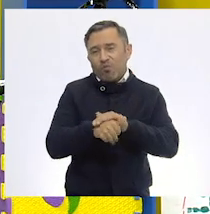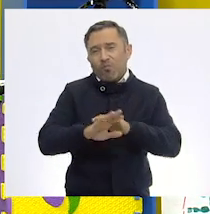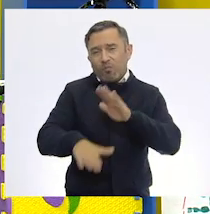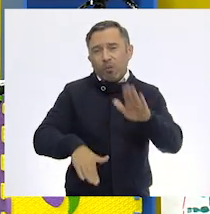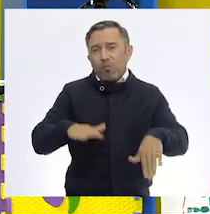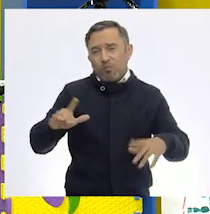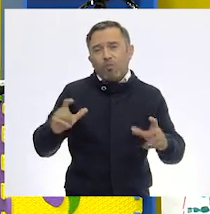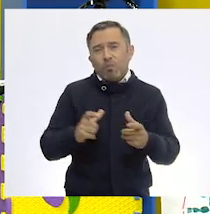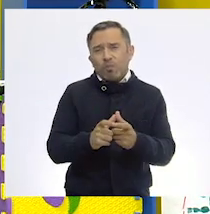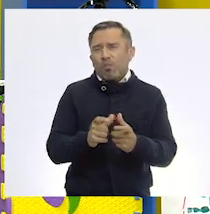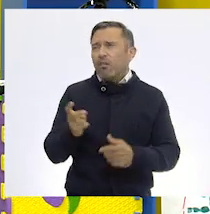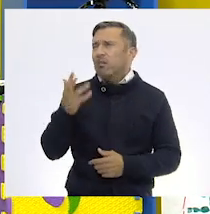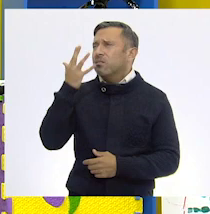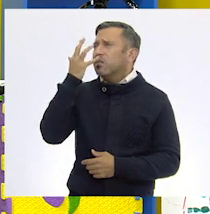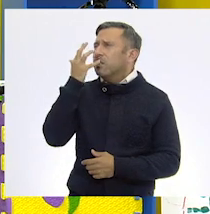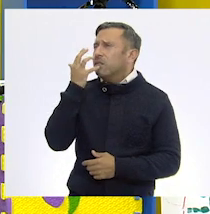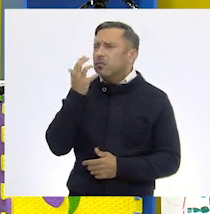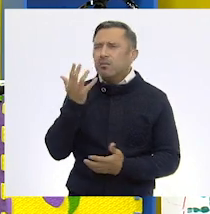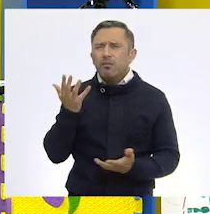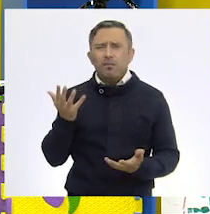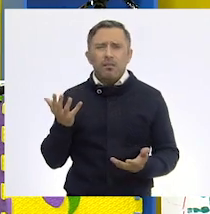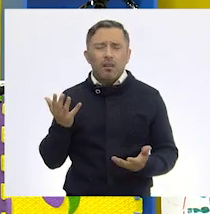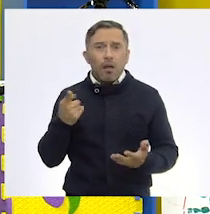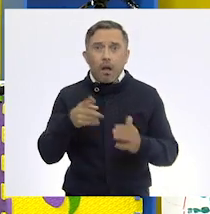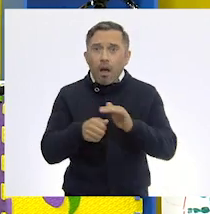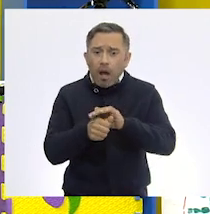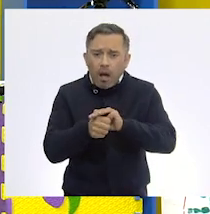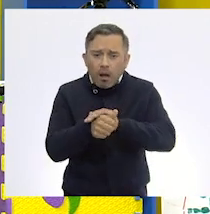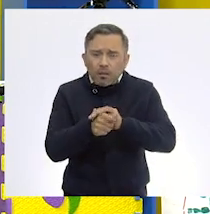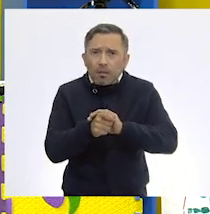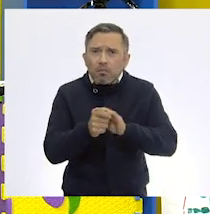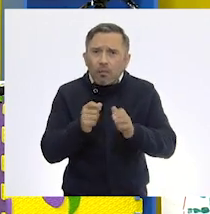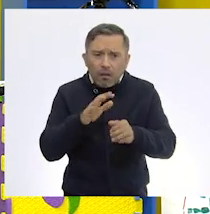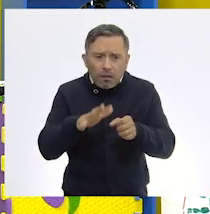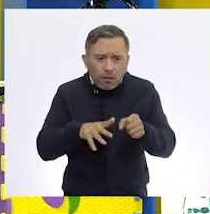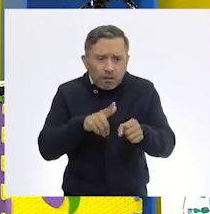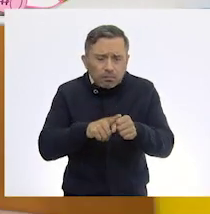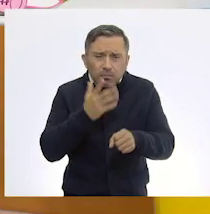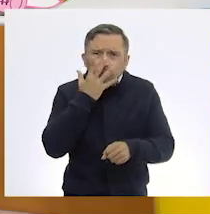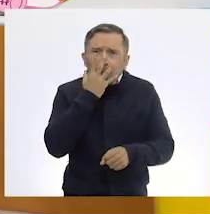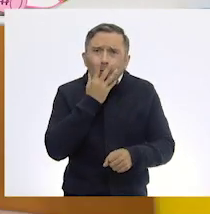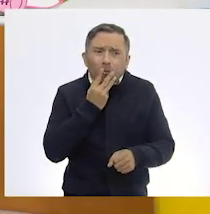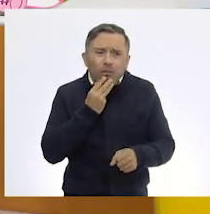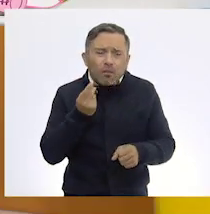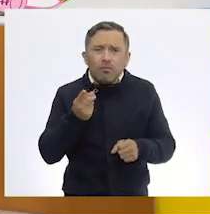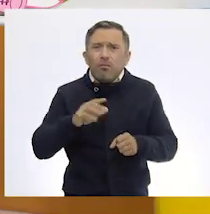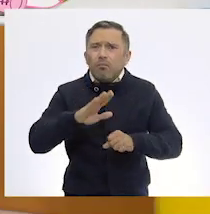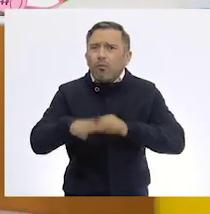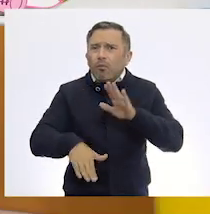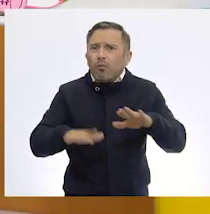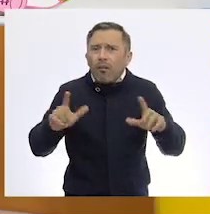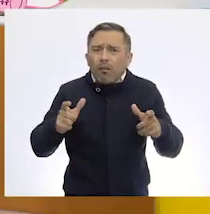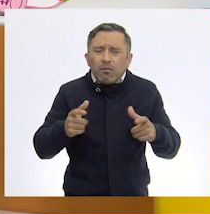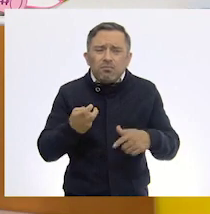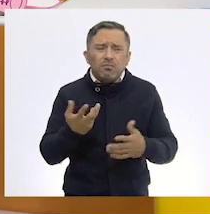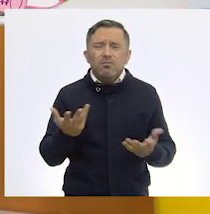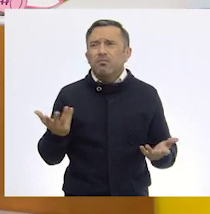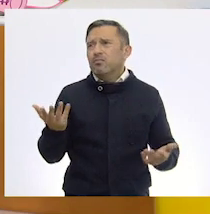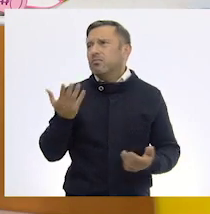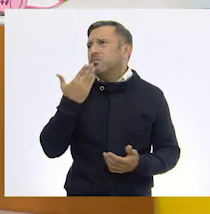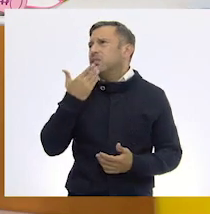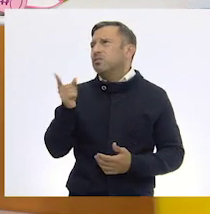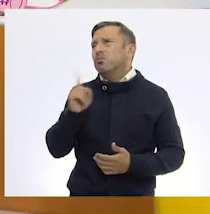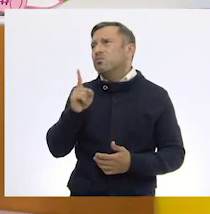una lástima que animales tan bellos como las tortugas estén pasando por todo eso. Así es, tienen toda la razón,